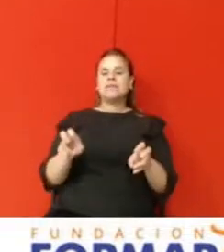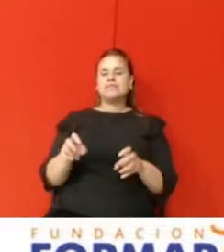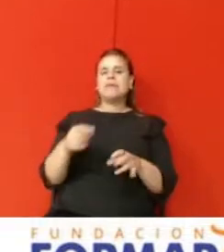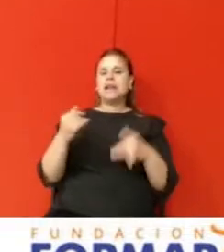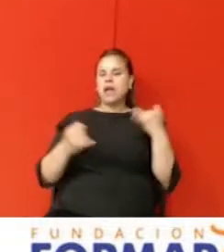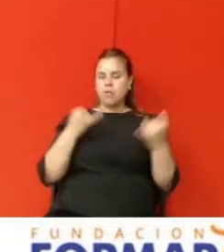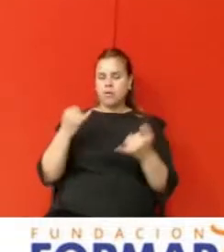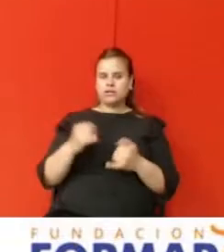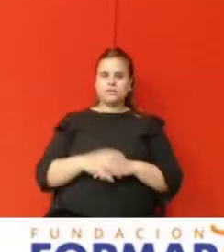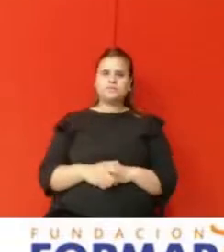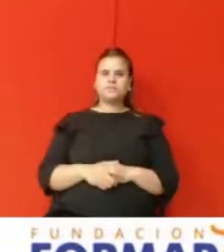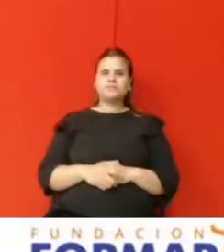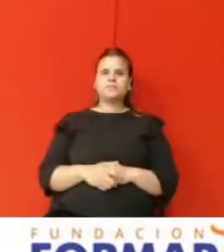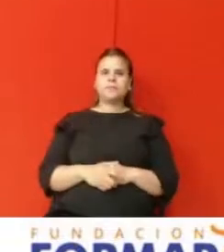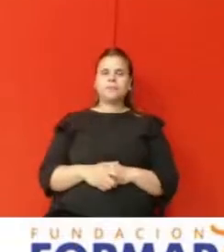Bueno,